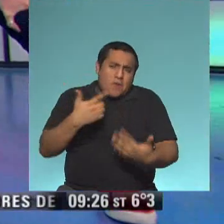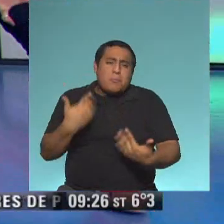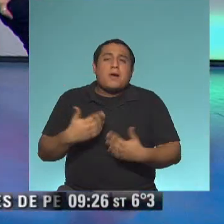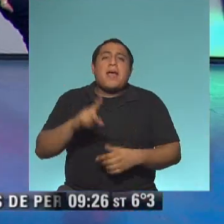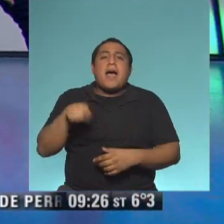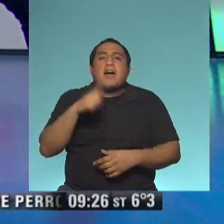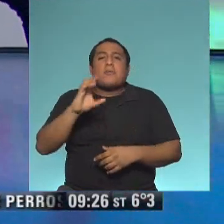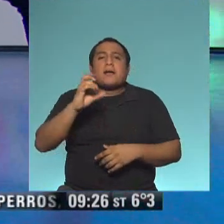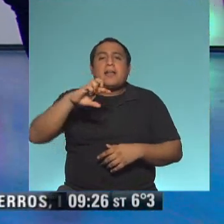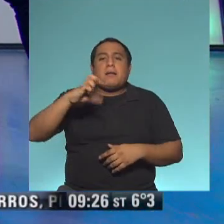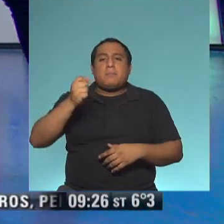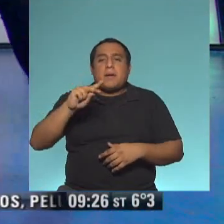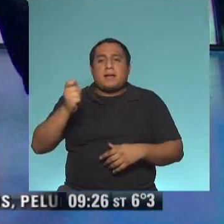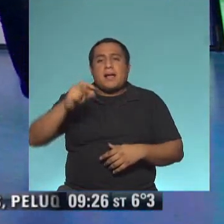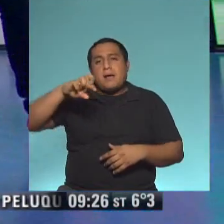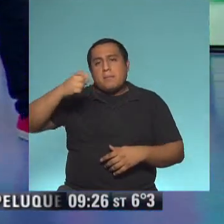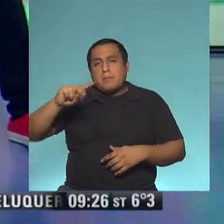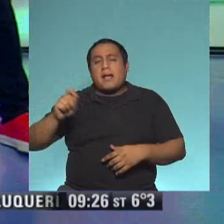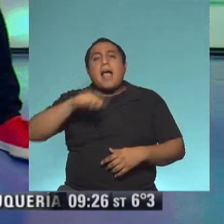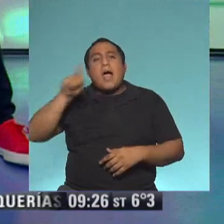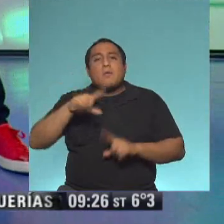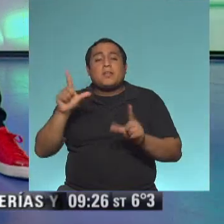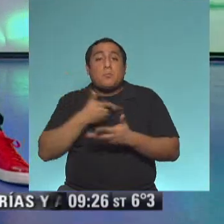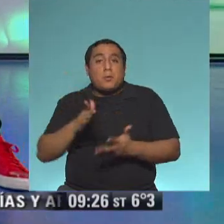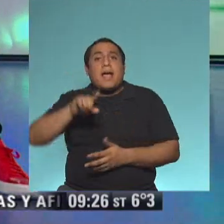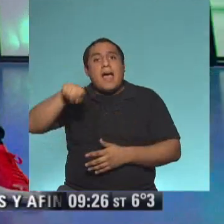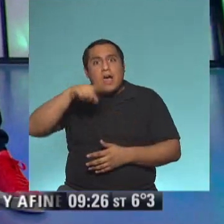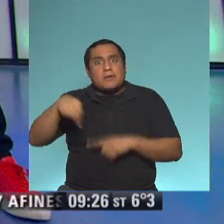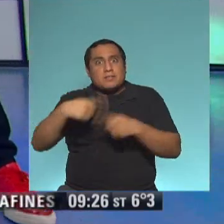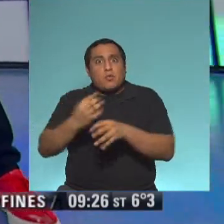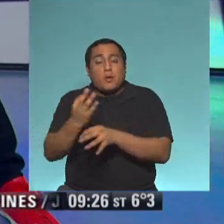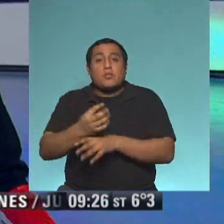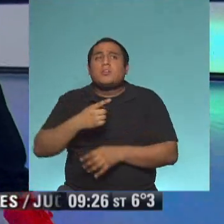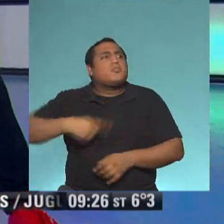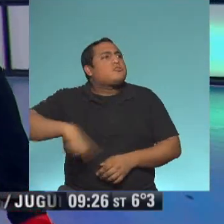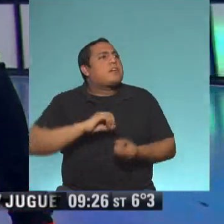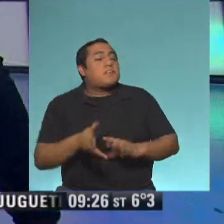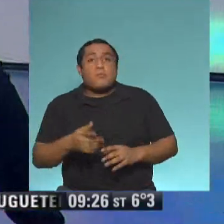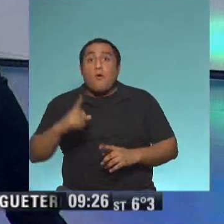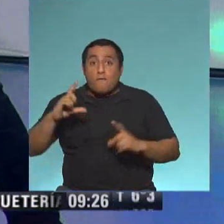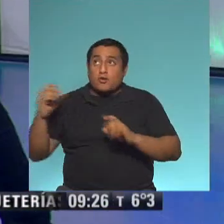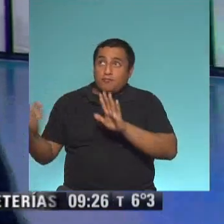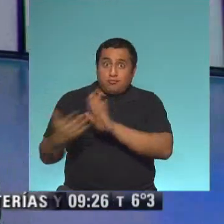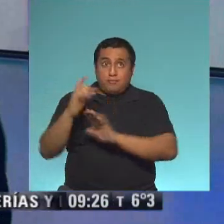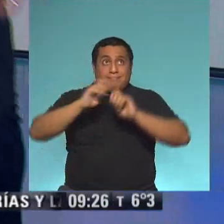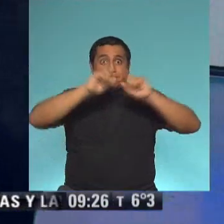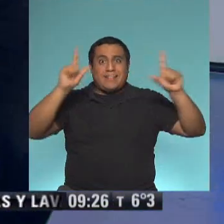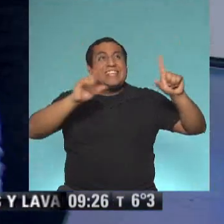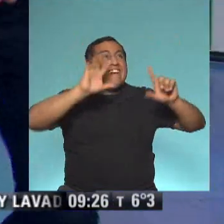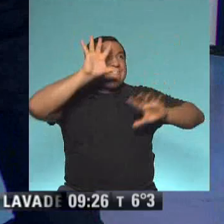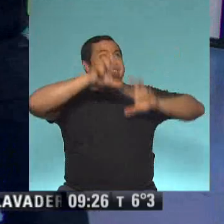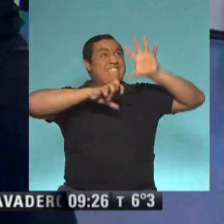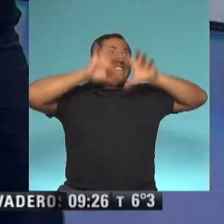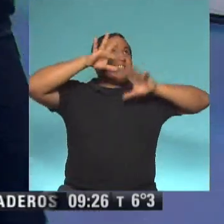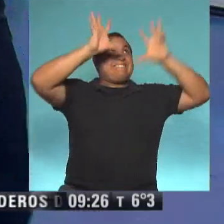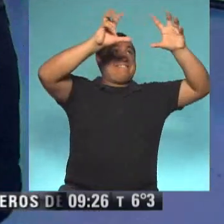mandan arroba canal Pacapaca, arroba TV Pública, arroba Seguimos Educando. ¿Nosotros qué hacemos? Ustedes sacan las fotos, ustedes las suben en las redes. Nosotros después